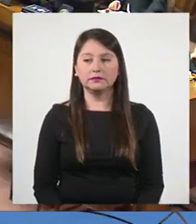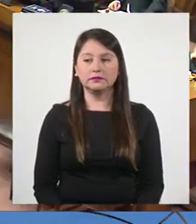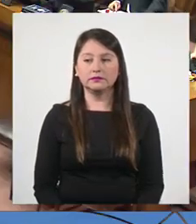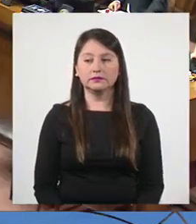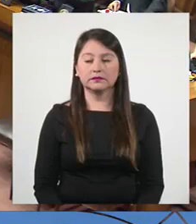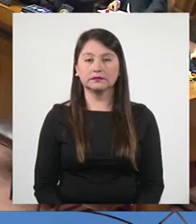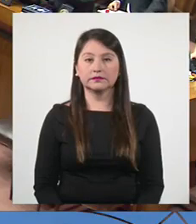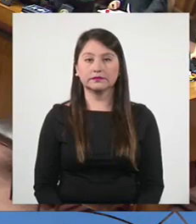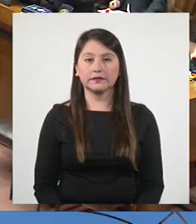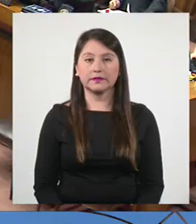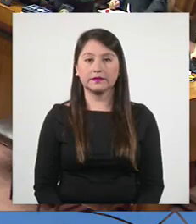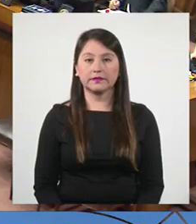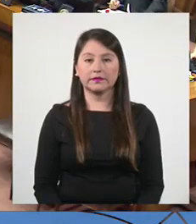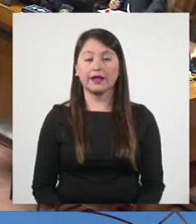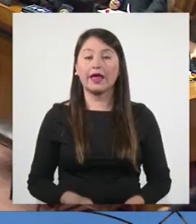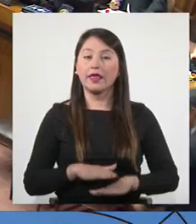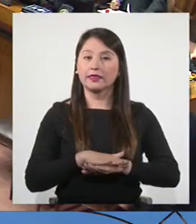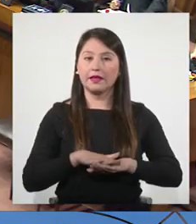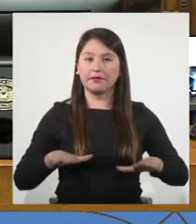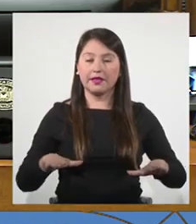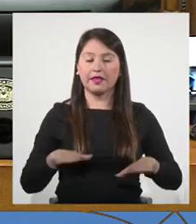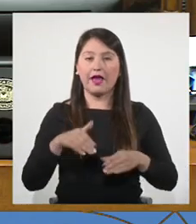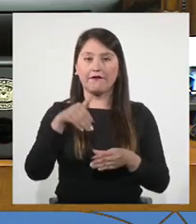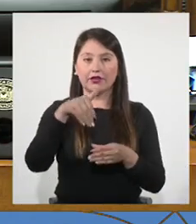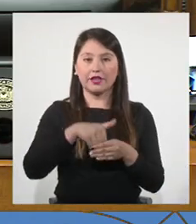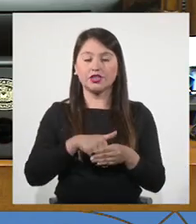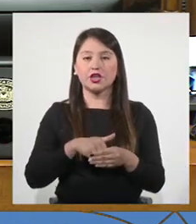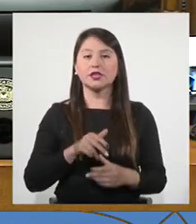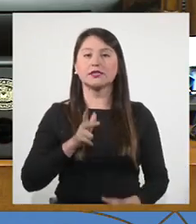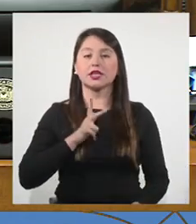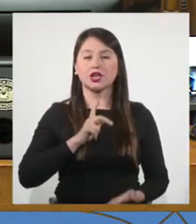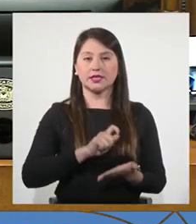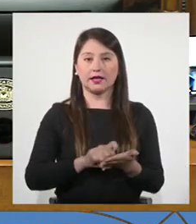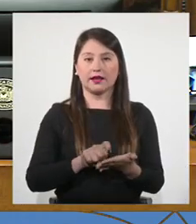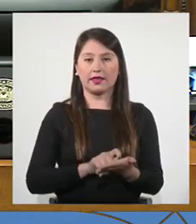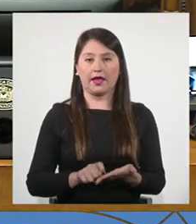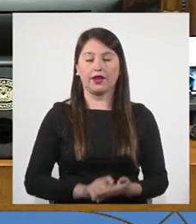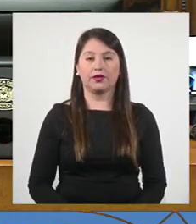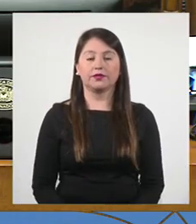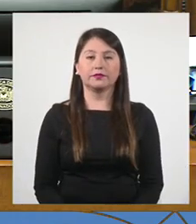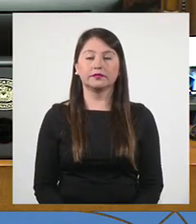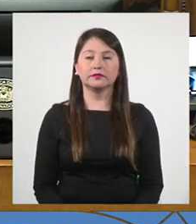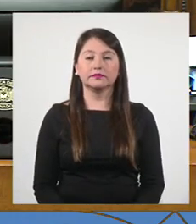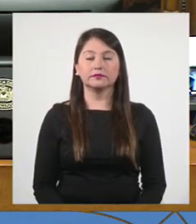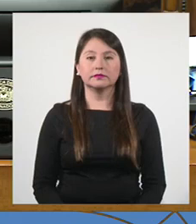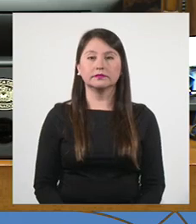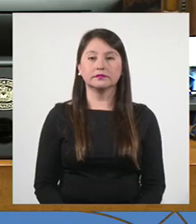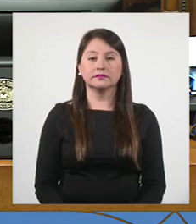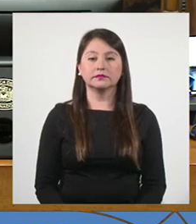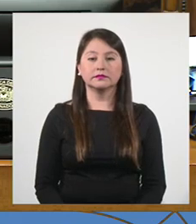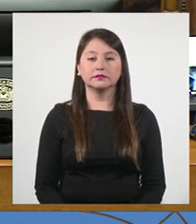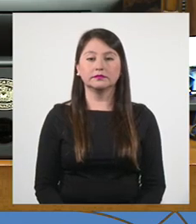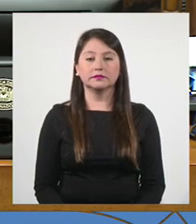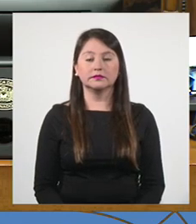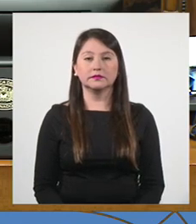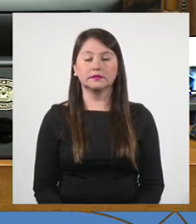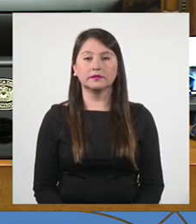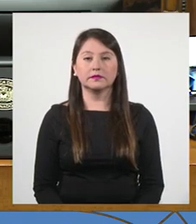Ya. Terminada la votación, señor secretario.